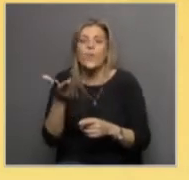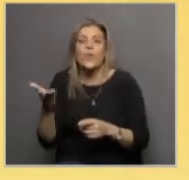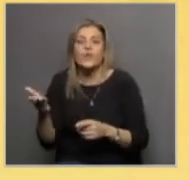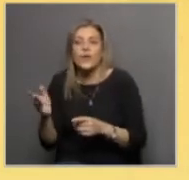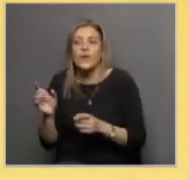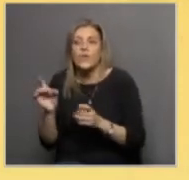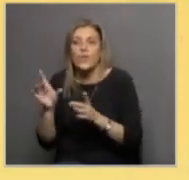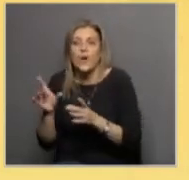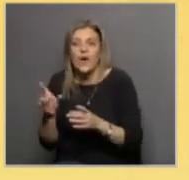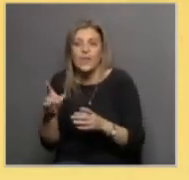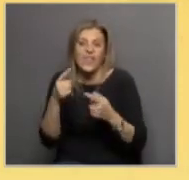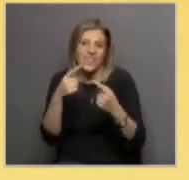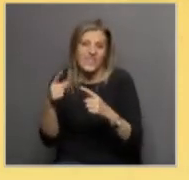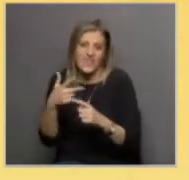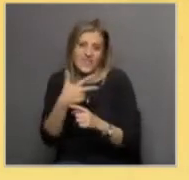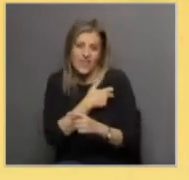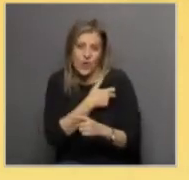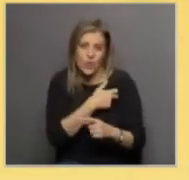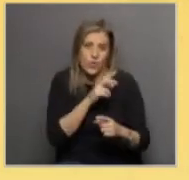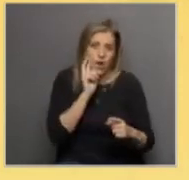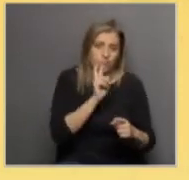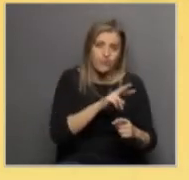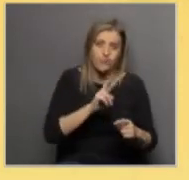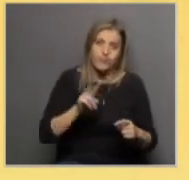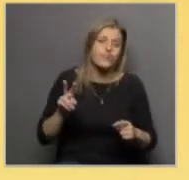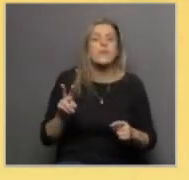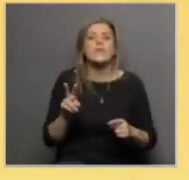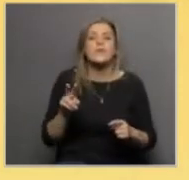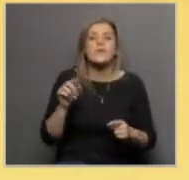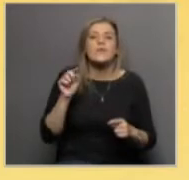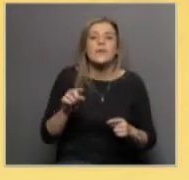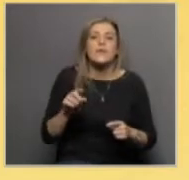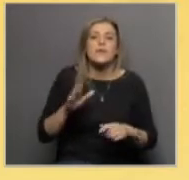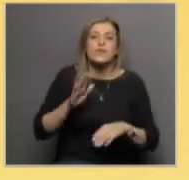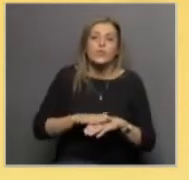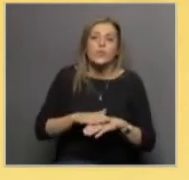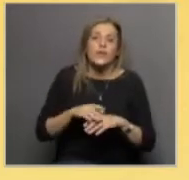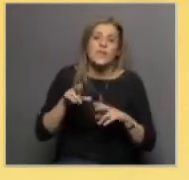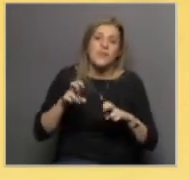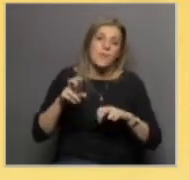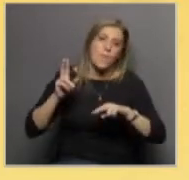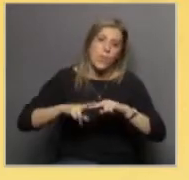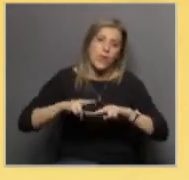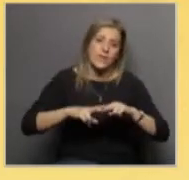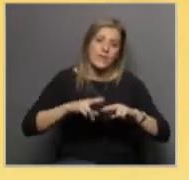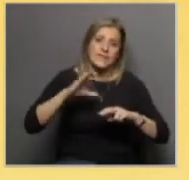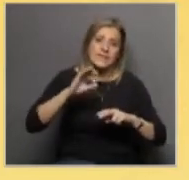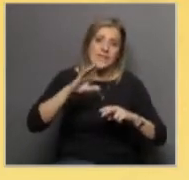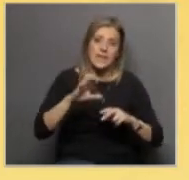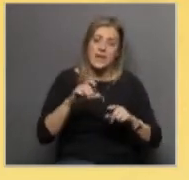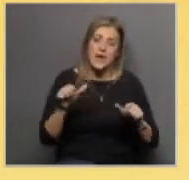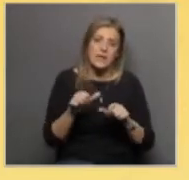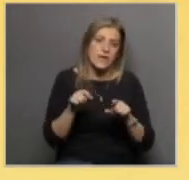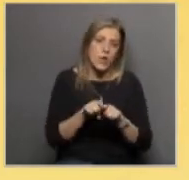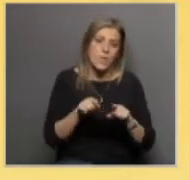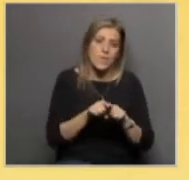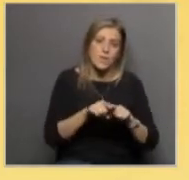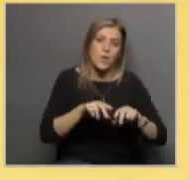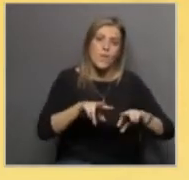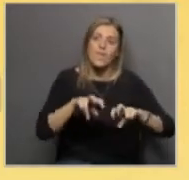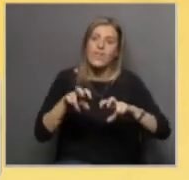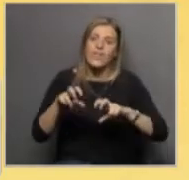vacuna y en la otra. Claro. Y respecto a mortalidad e ingresos a CTI se hace exactamente lo mismo.